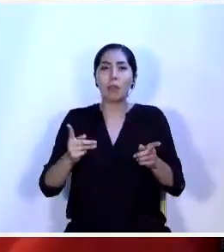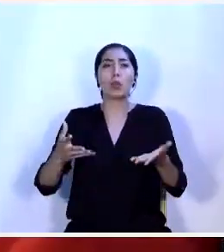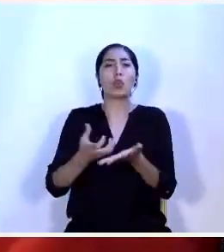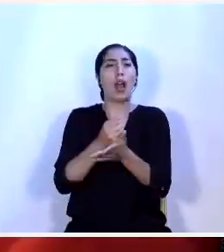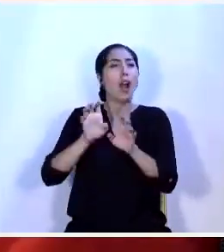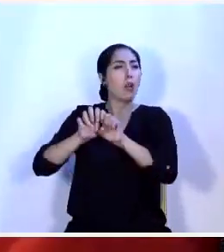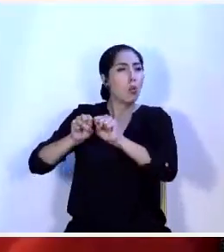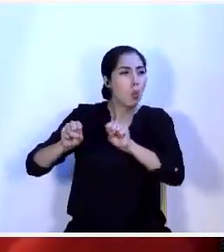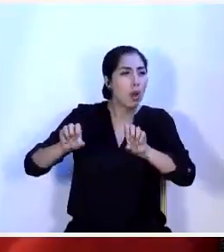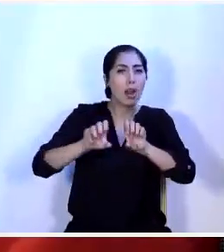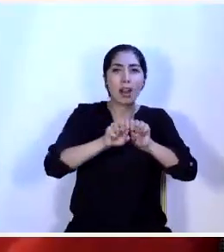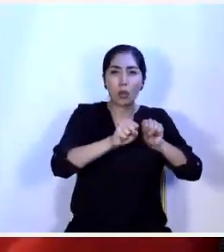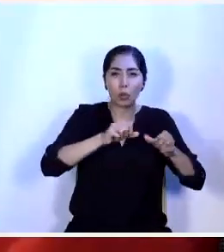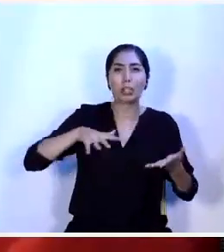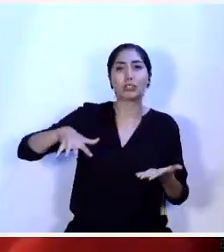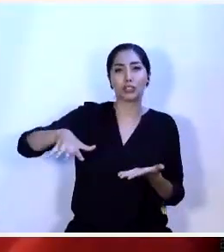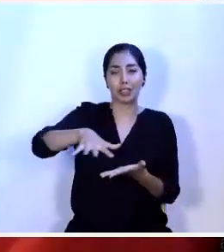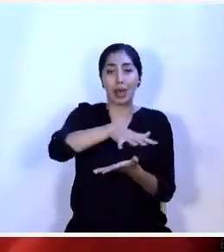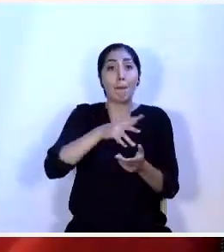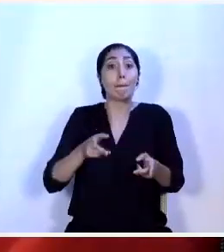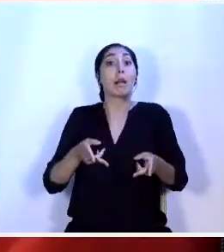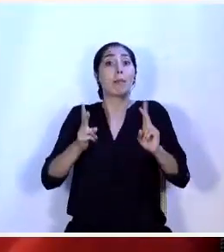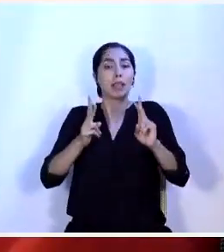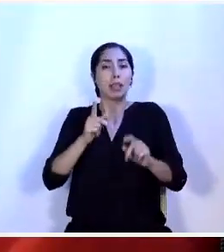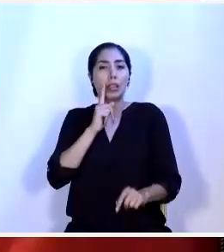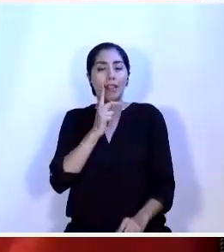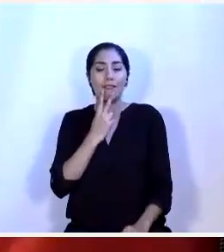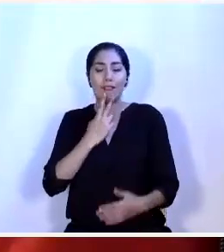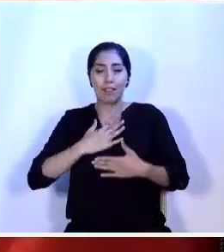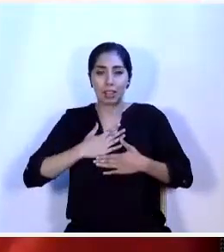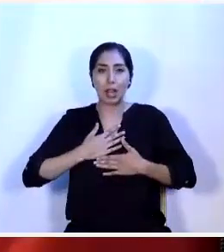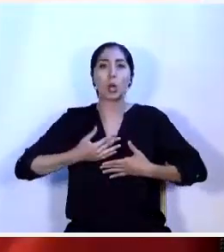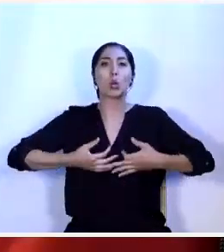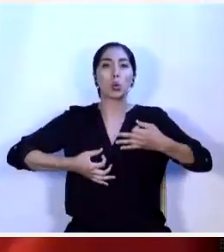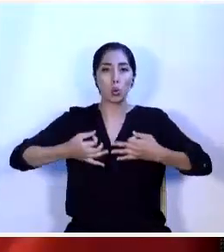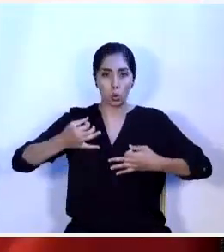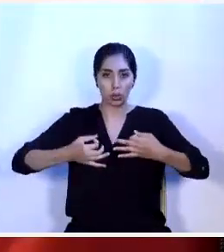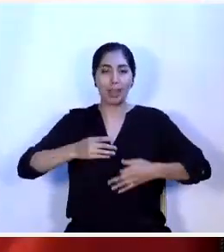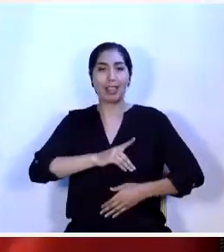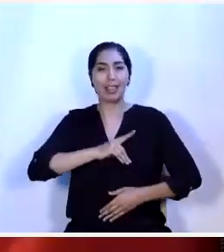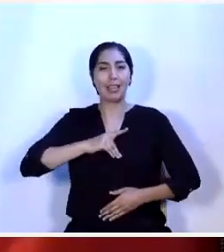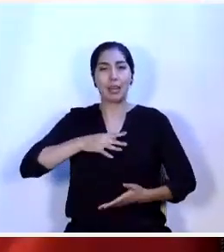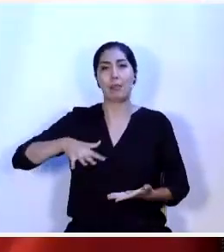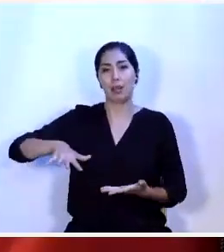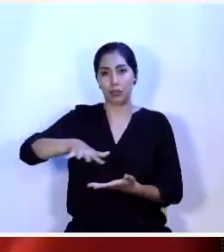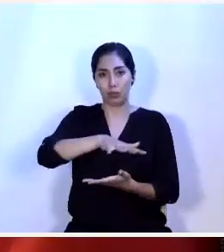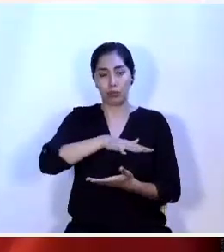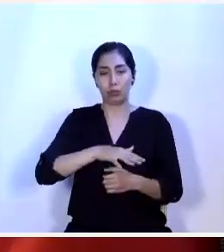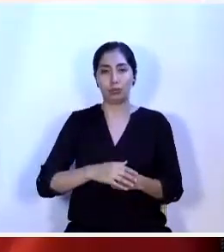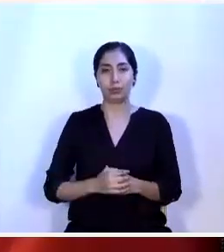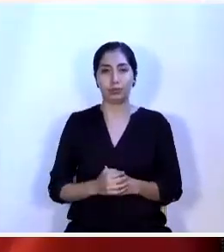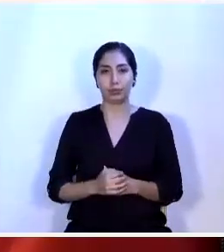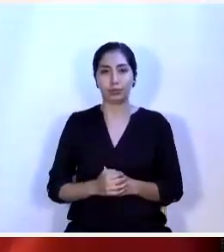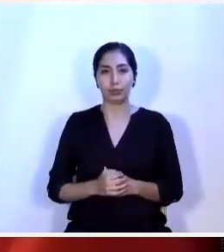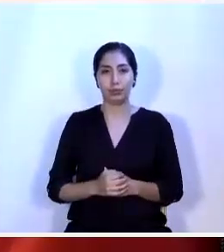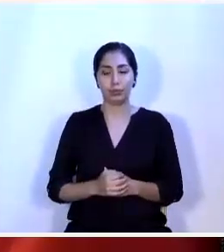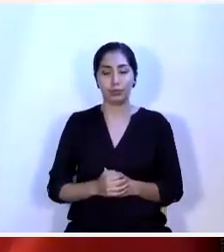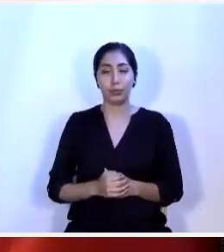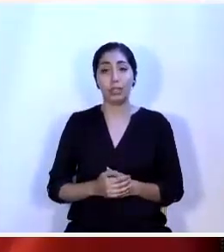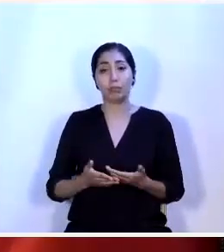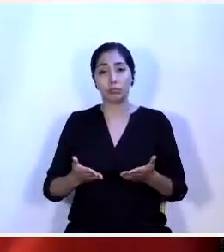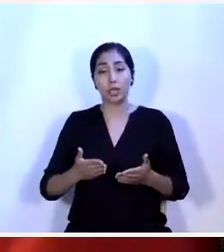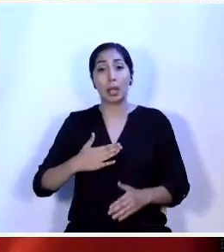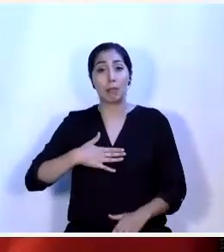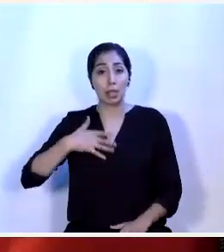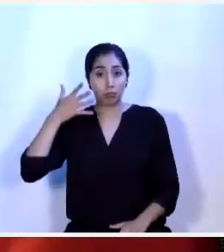en la sociedad que nos permitan tener una vida más justa y digna para todos y todas. Entonces, mis palabras